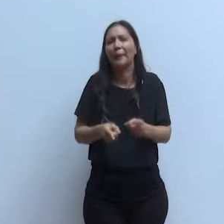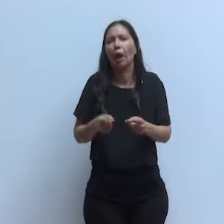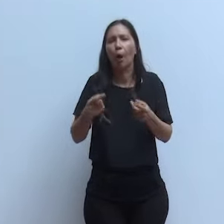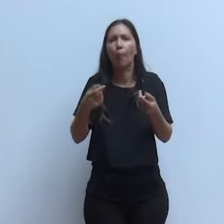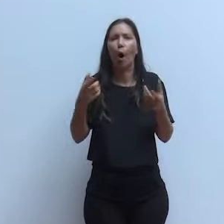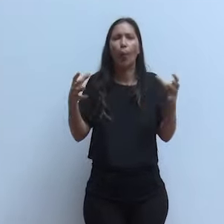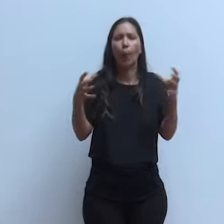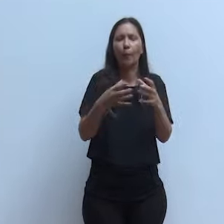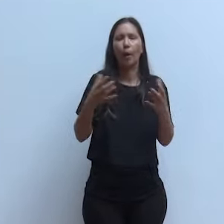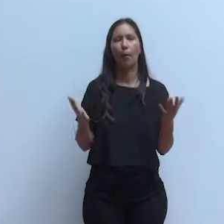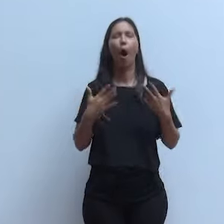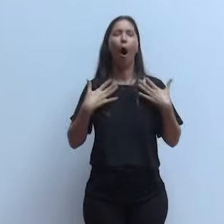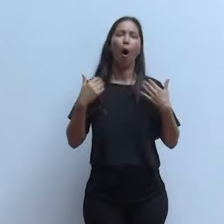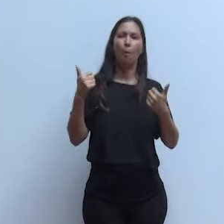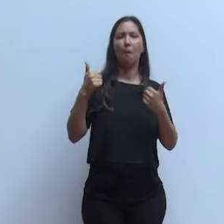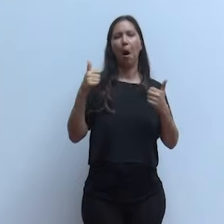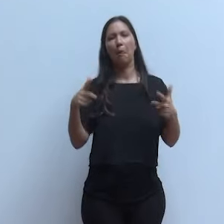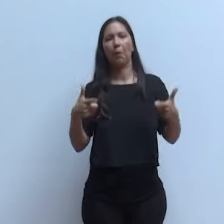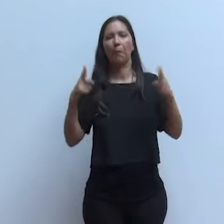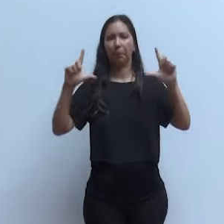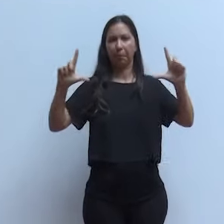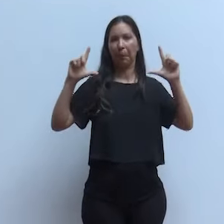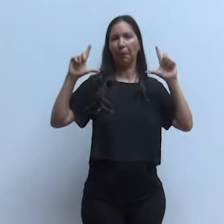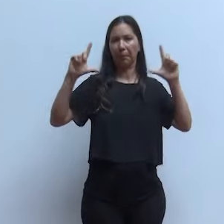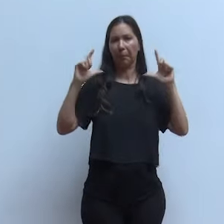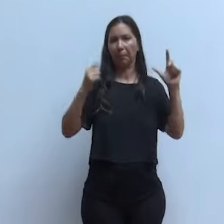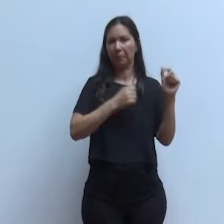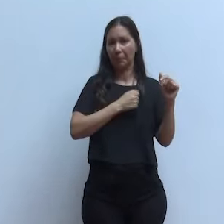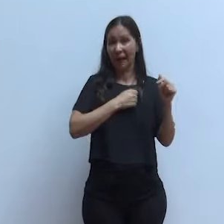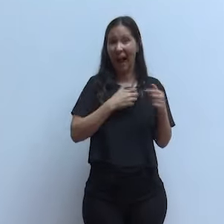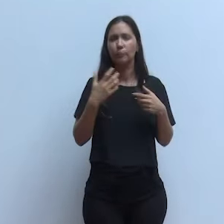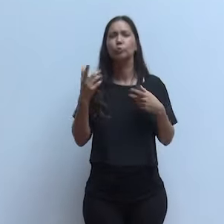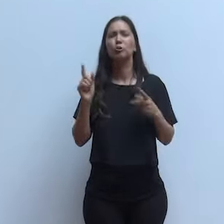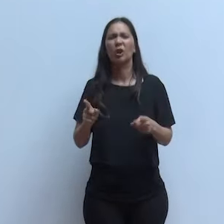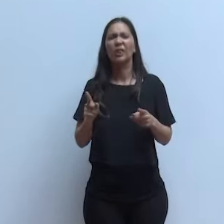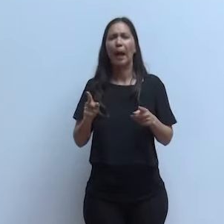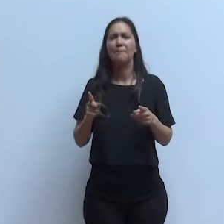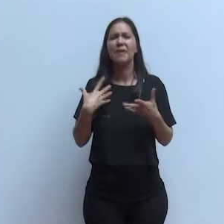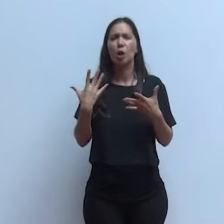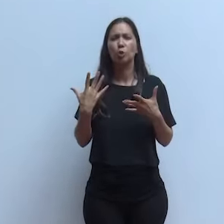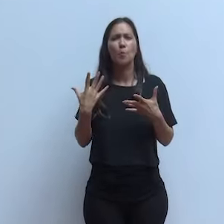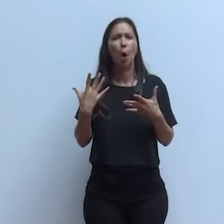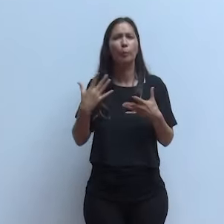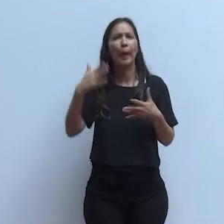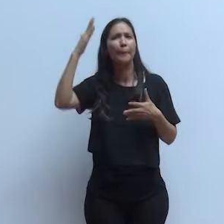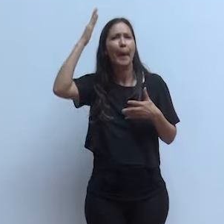patriotero hay mucho abuso de memoria hay mucho abuso de memoria colectiva